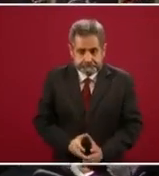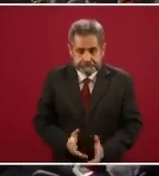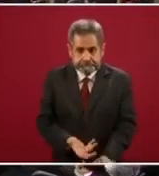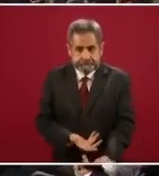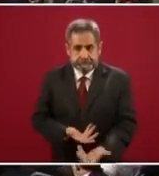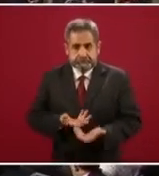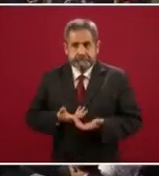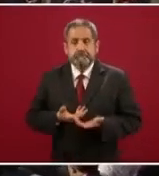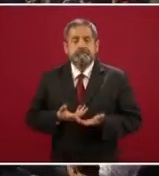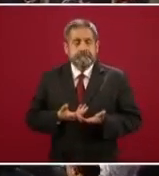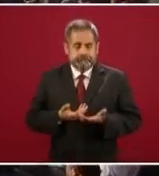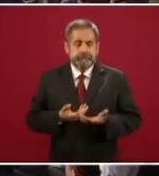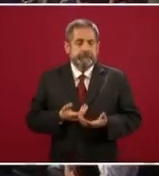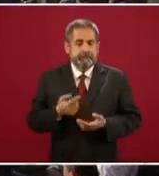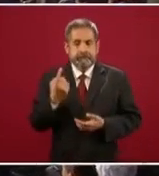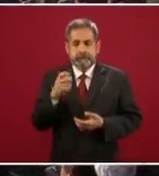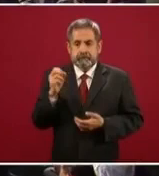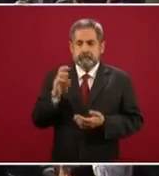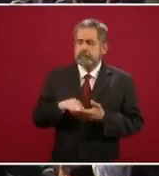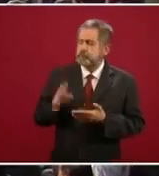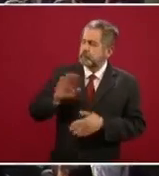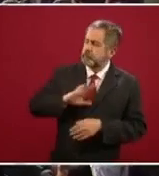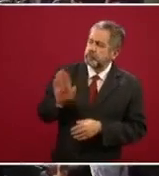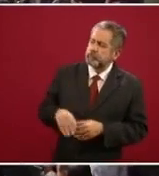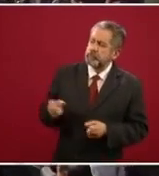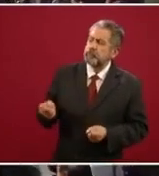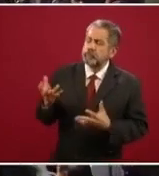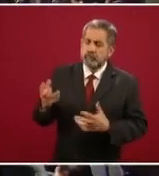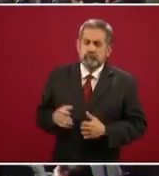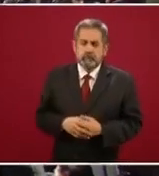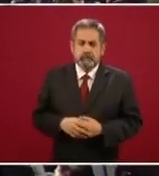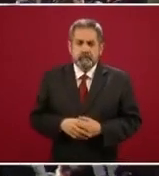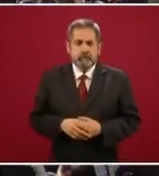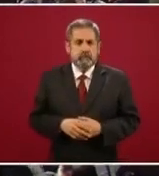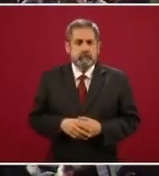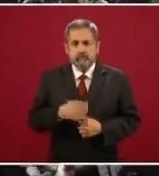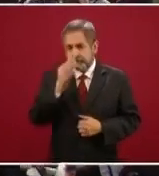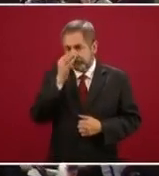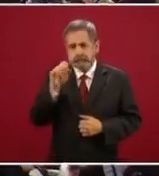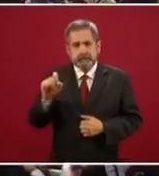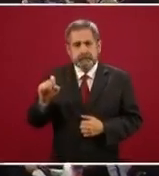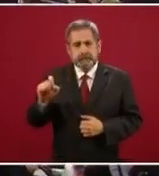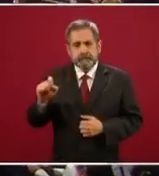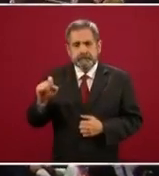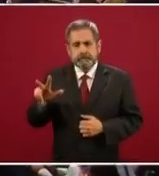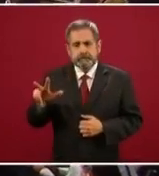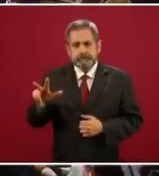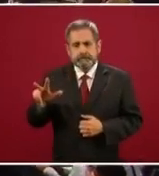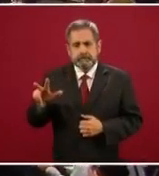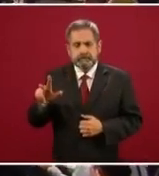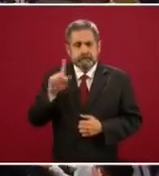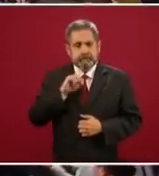109,000 partos, y fallecieron 28 mujeres.